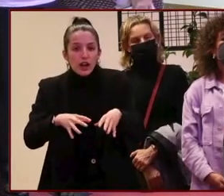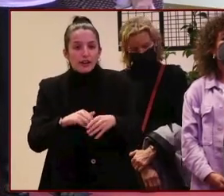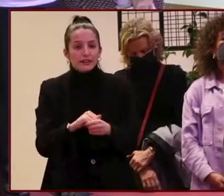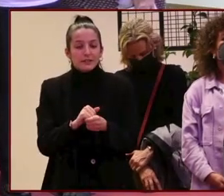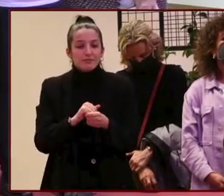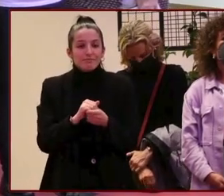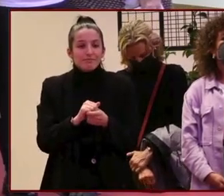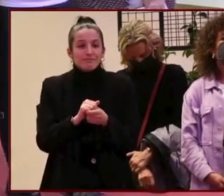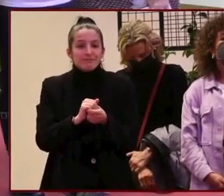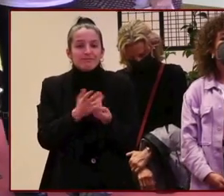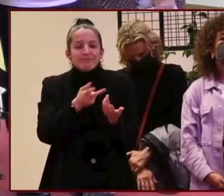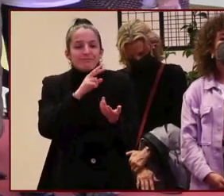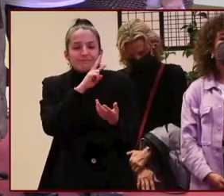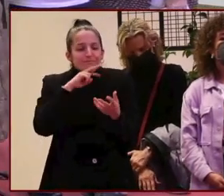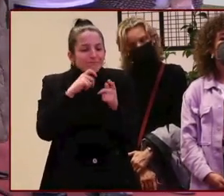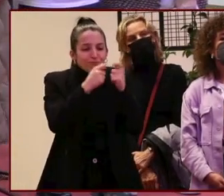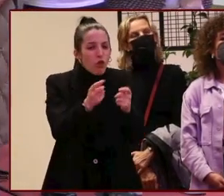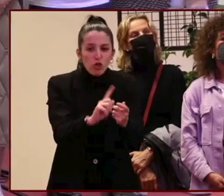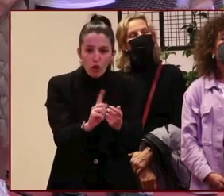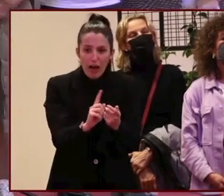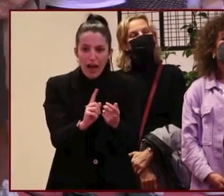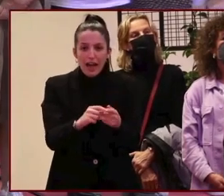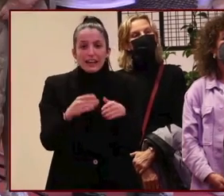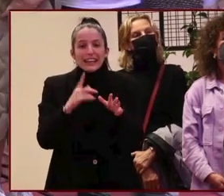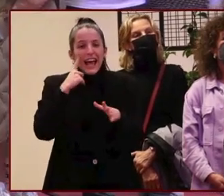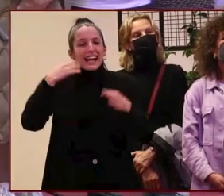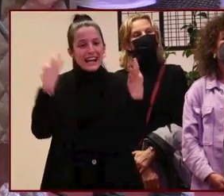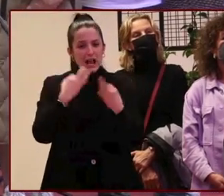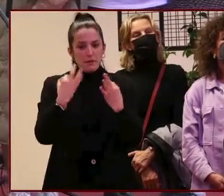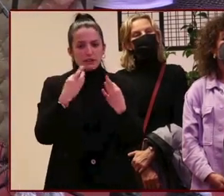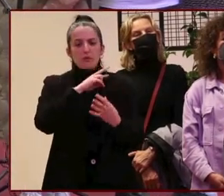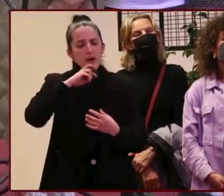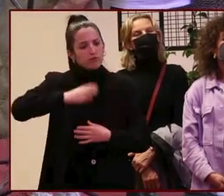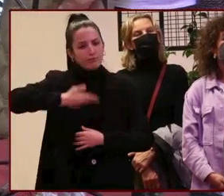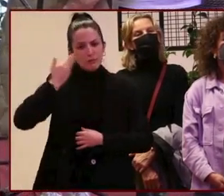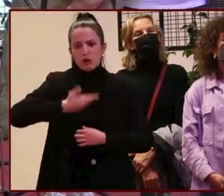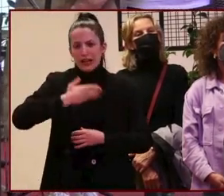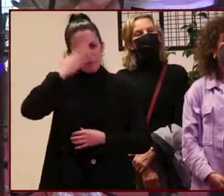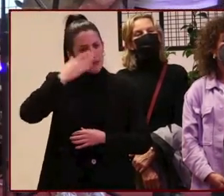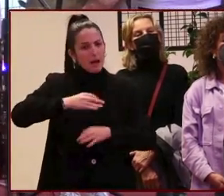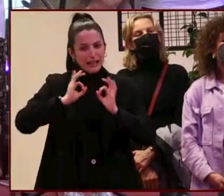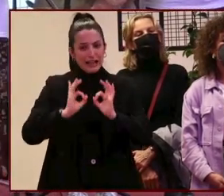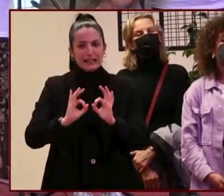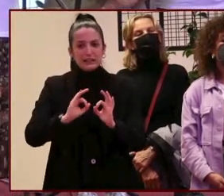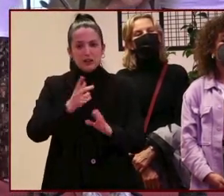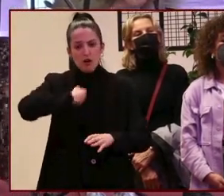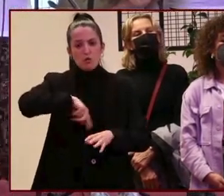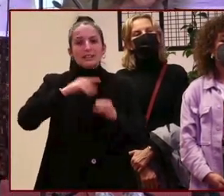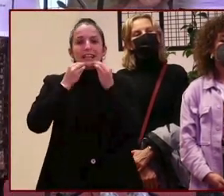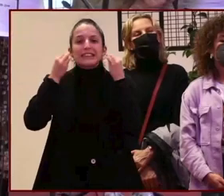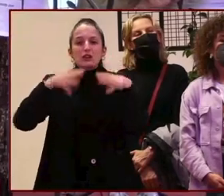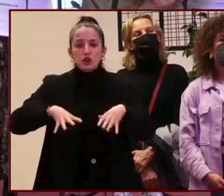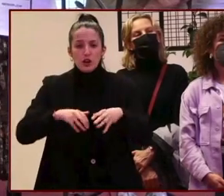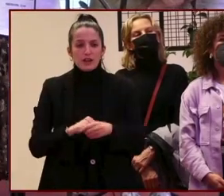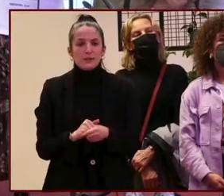quieren dar valor y realmente el valor la historia as nosas historias las